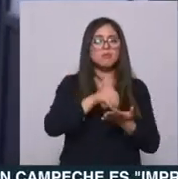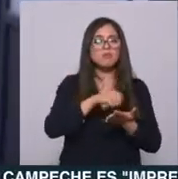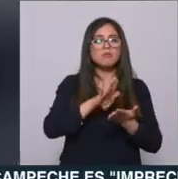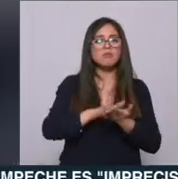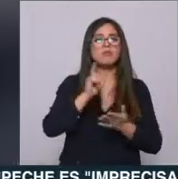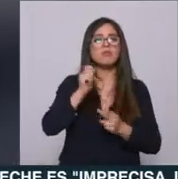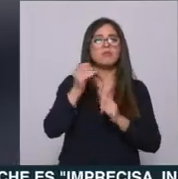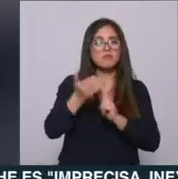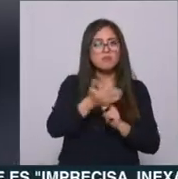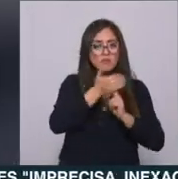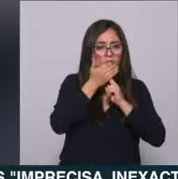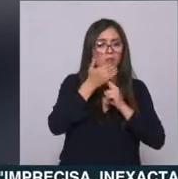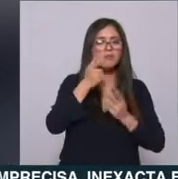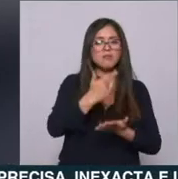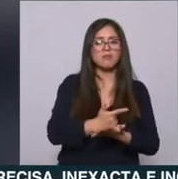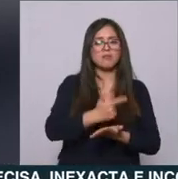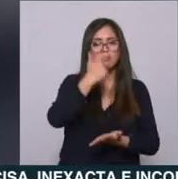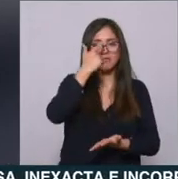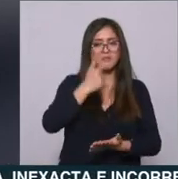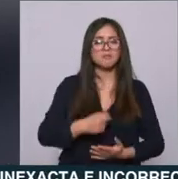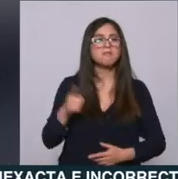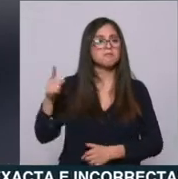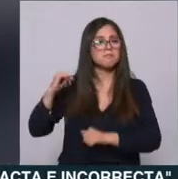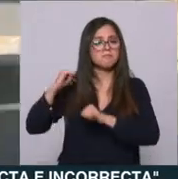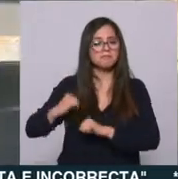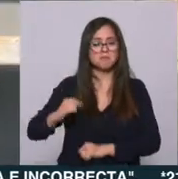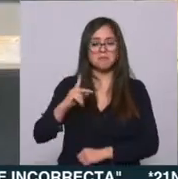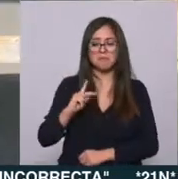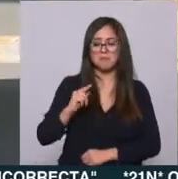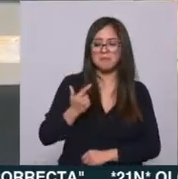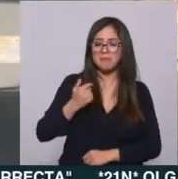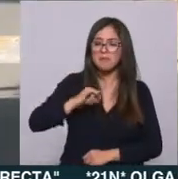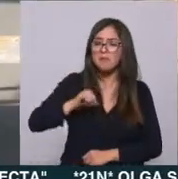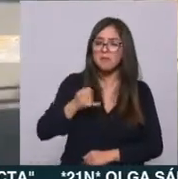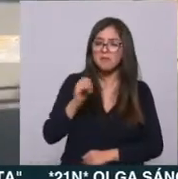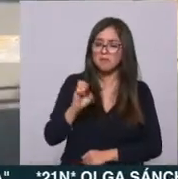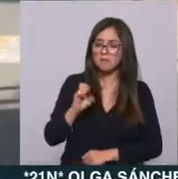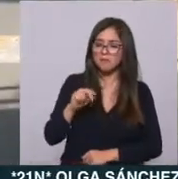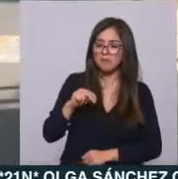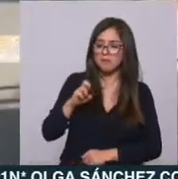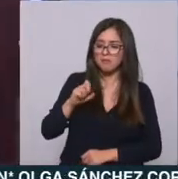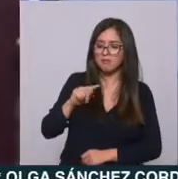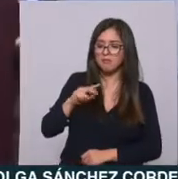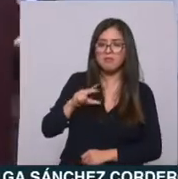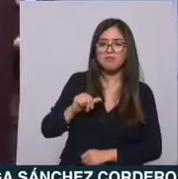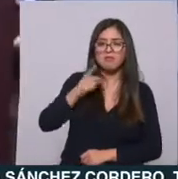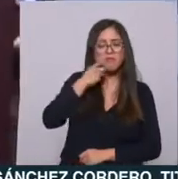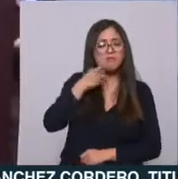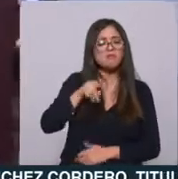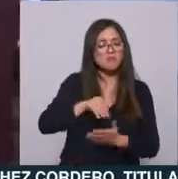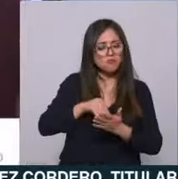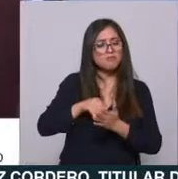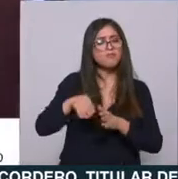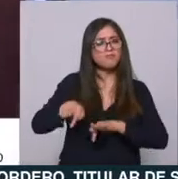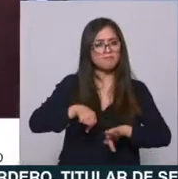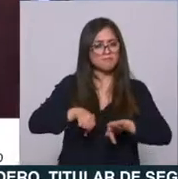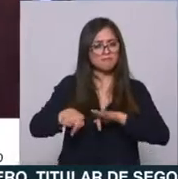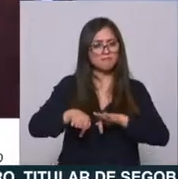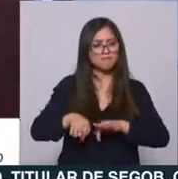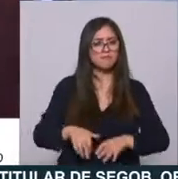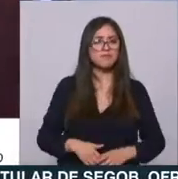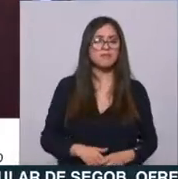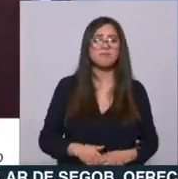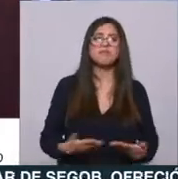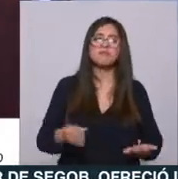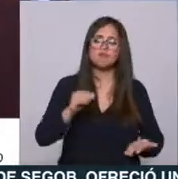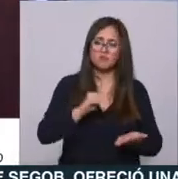secuestro agravado. Ante el hecho, la procuradora Ernestina Godoy informó que se continúa trabajando. Todavía nos falta una